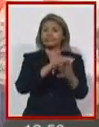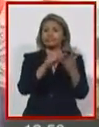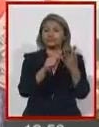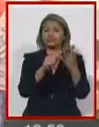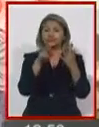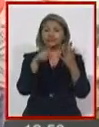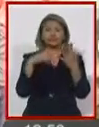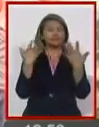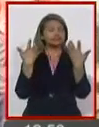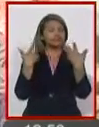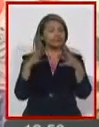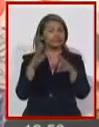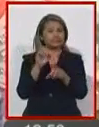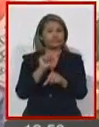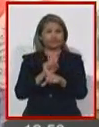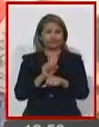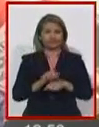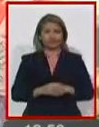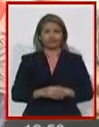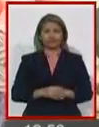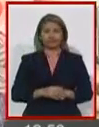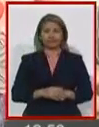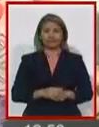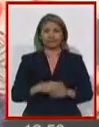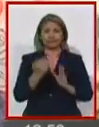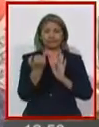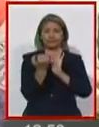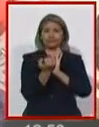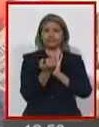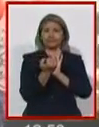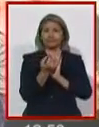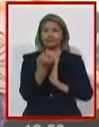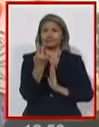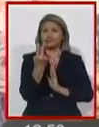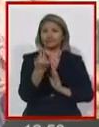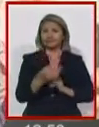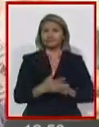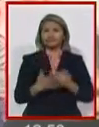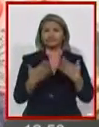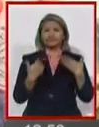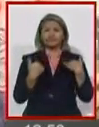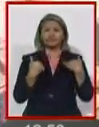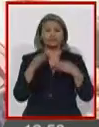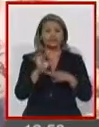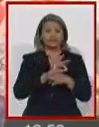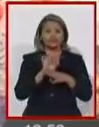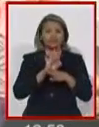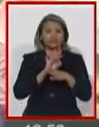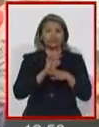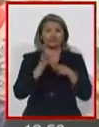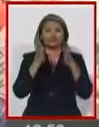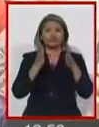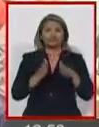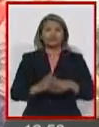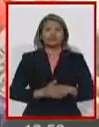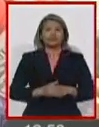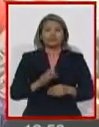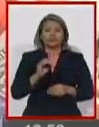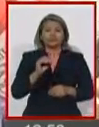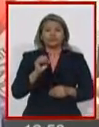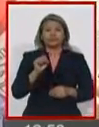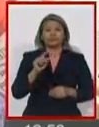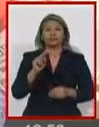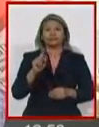se tiene 5 personas aprendidas, de las cuales se ha identificado que 2 serían funcionarios del